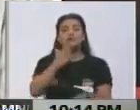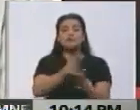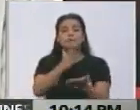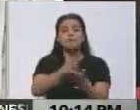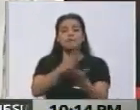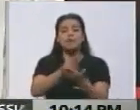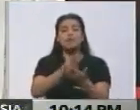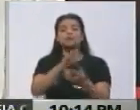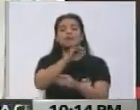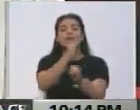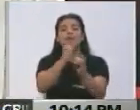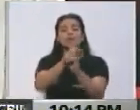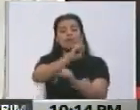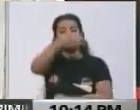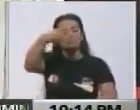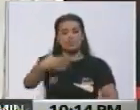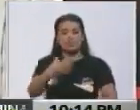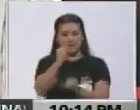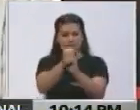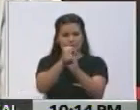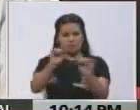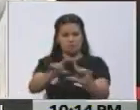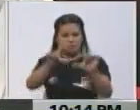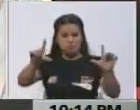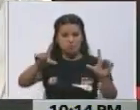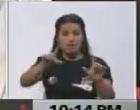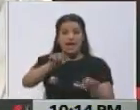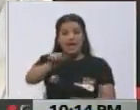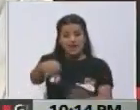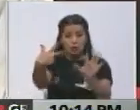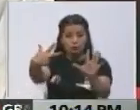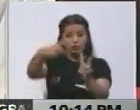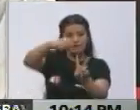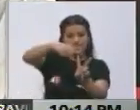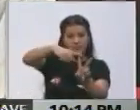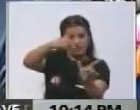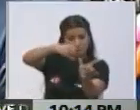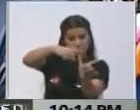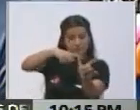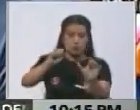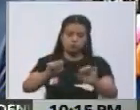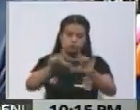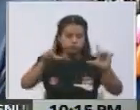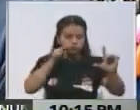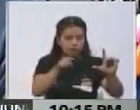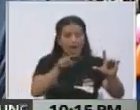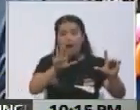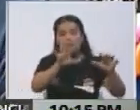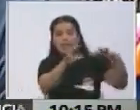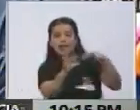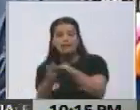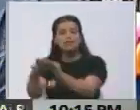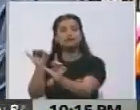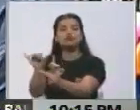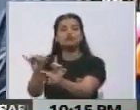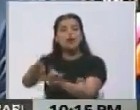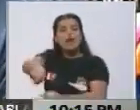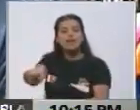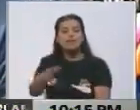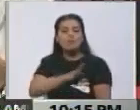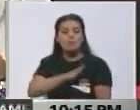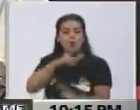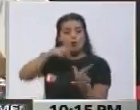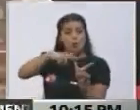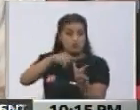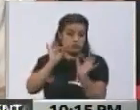la página web de Venezolana de Televisión. Ahora hay un canal de YouTube. BTV bueno, también lo tiene. Miren, todo